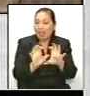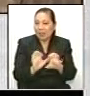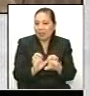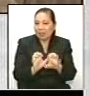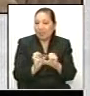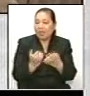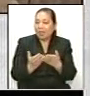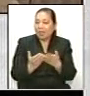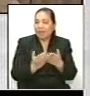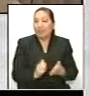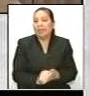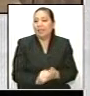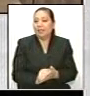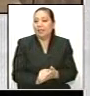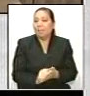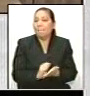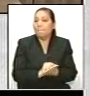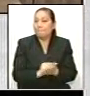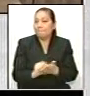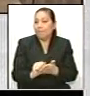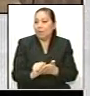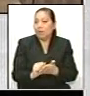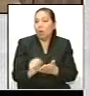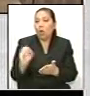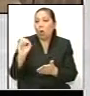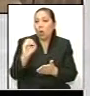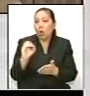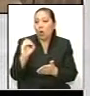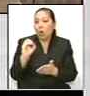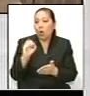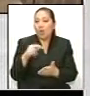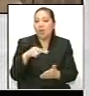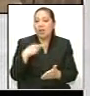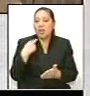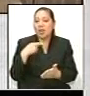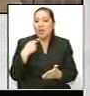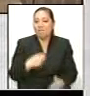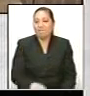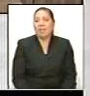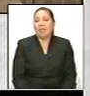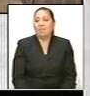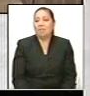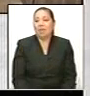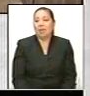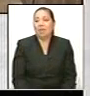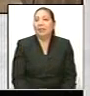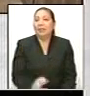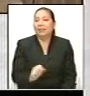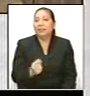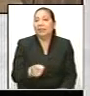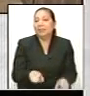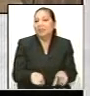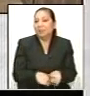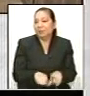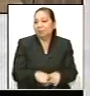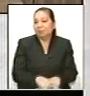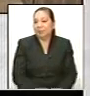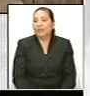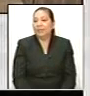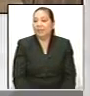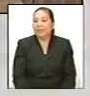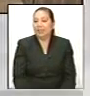de estudiantes realizada en los meses de octubre y noviembre, y por supuesto también